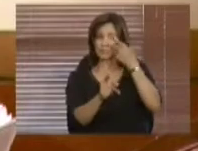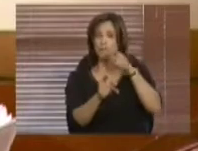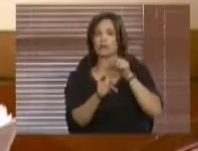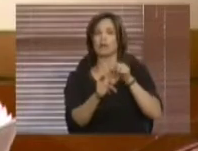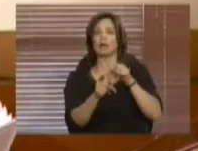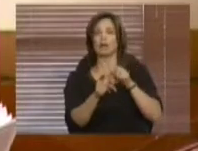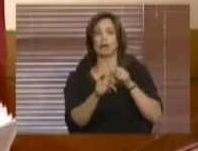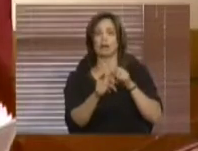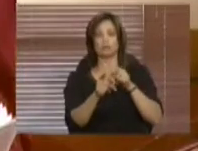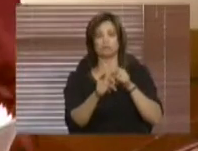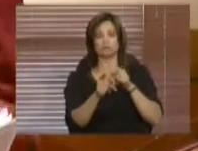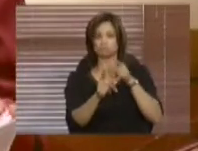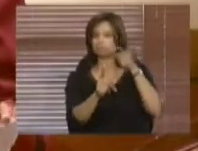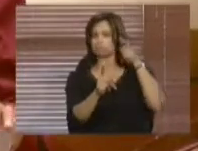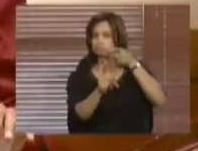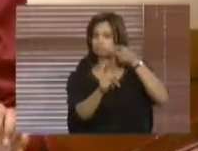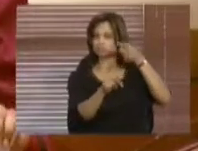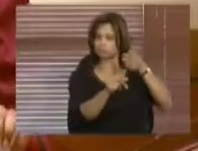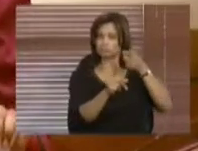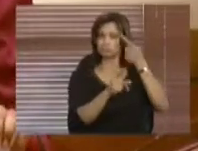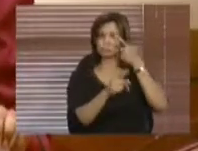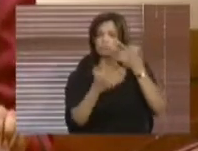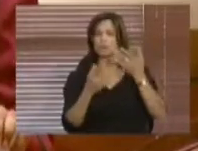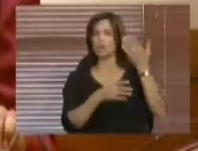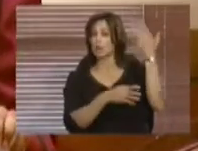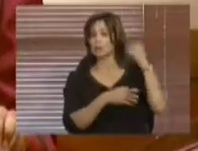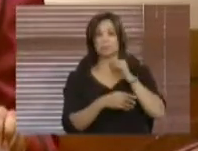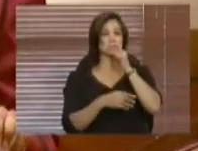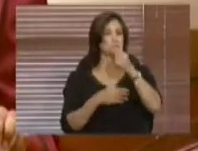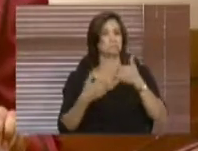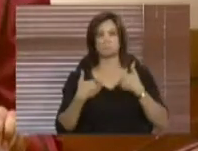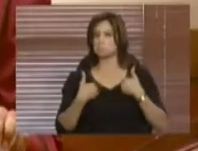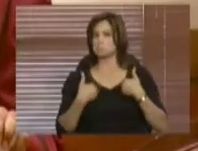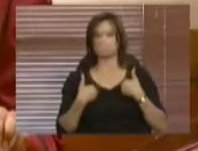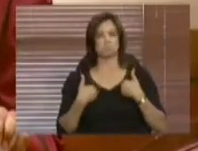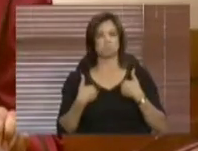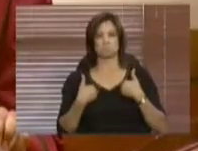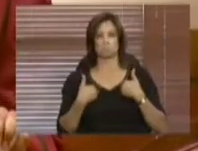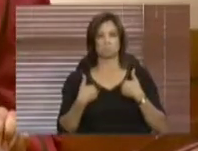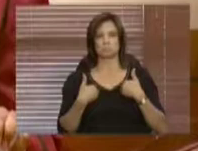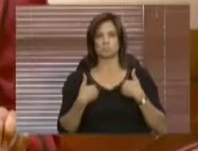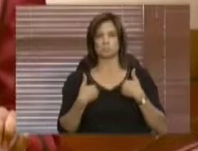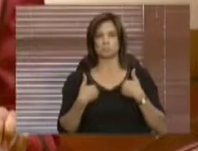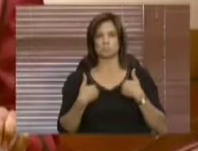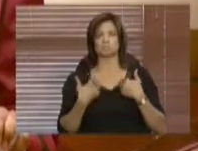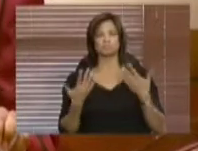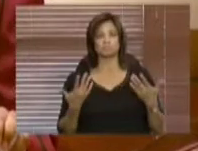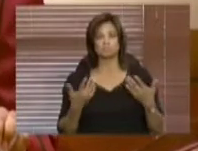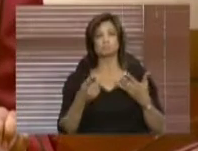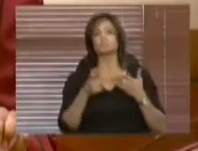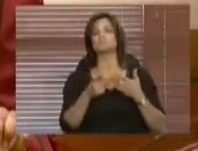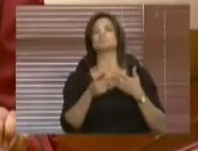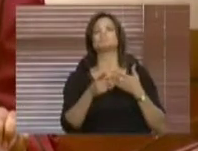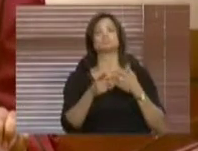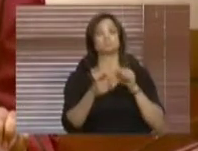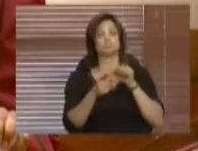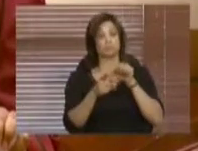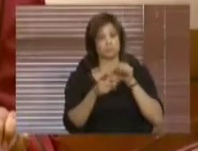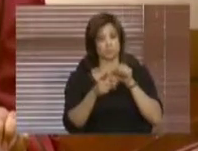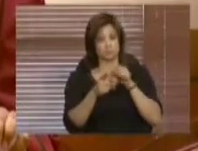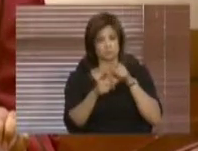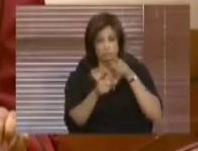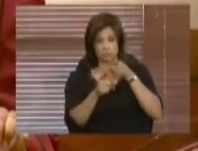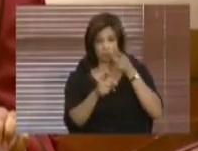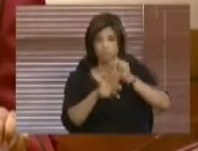serie ordenada de fines que antes no habían columbrado y que columbrados se